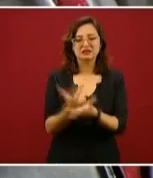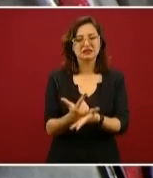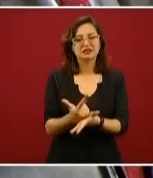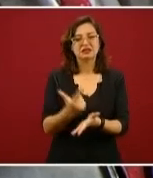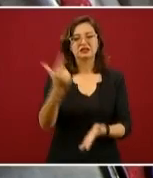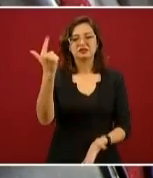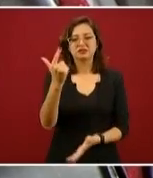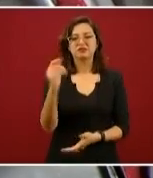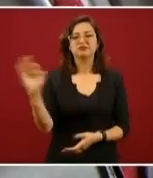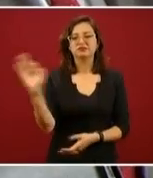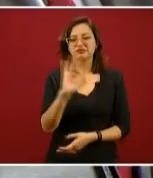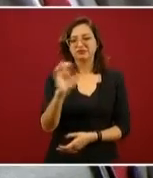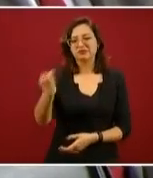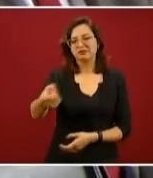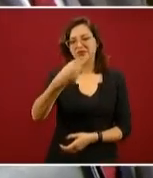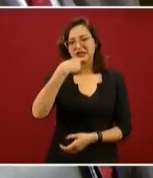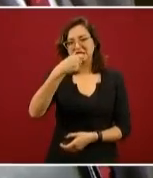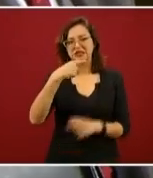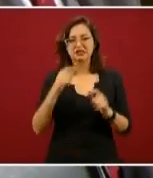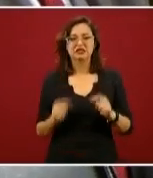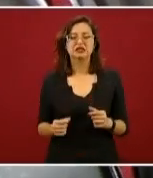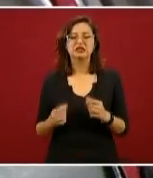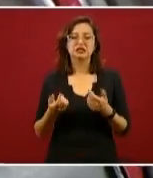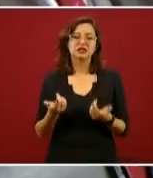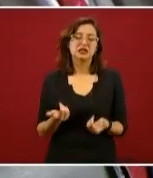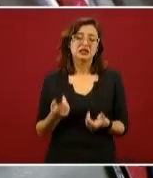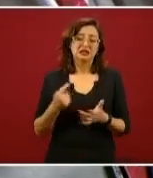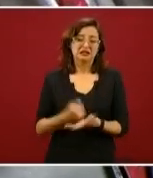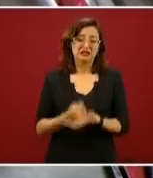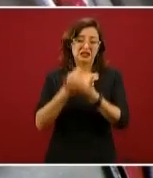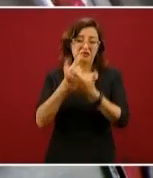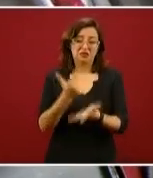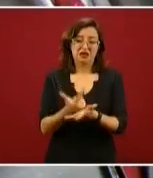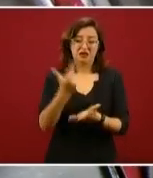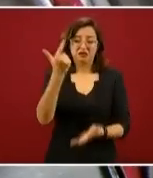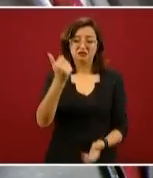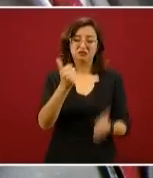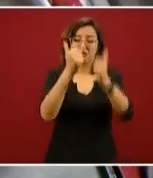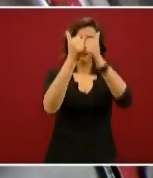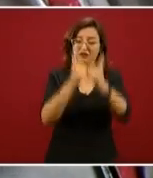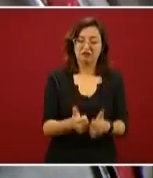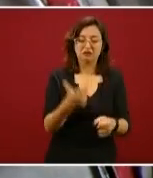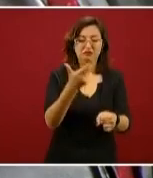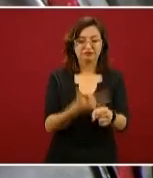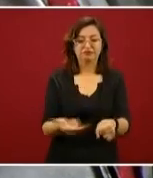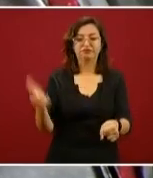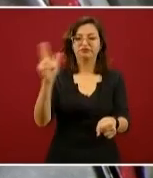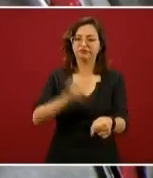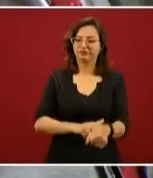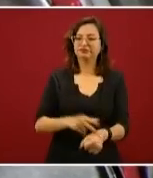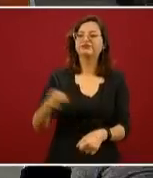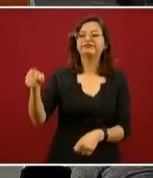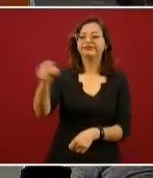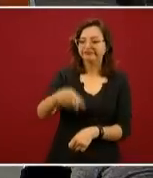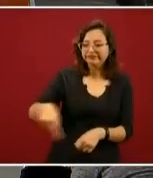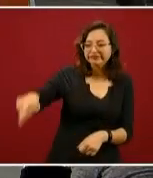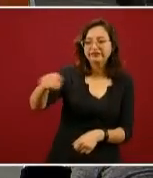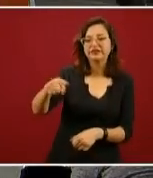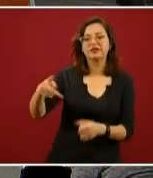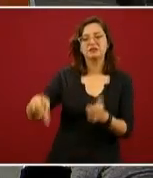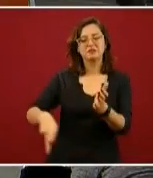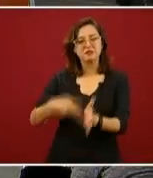de medicina crítica, de atención crítica en terapias intensivas. Estas son las personas que reiteradamente